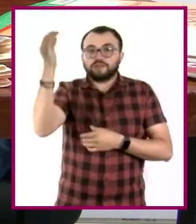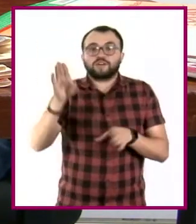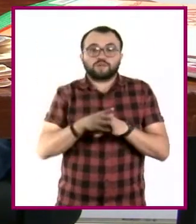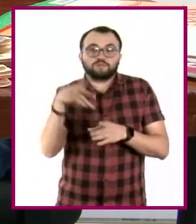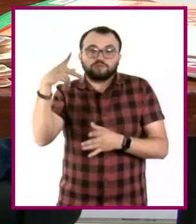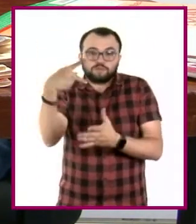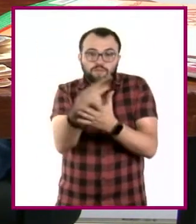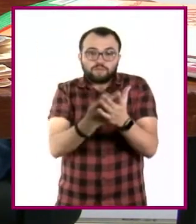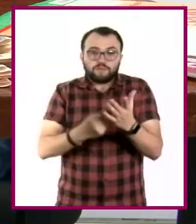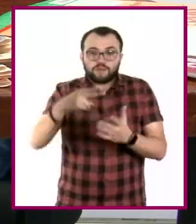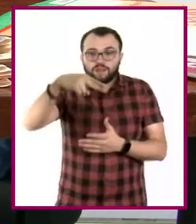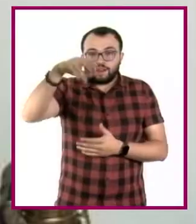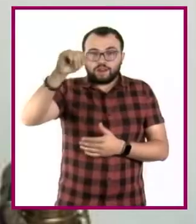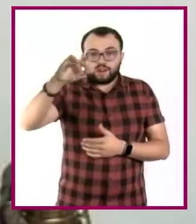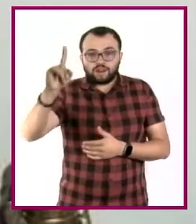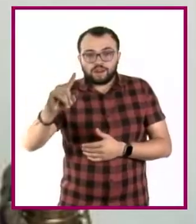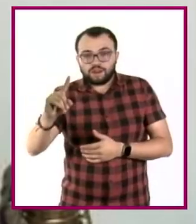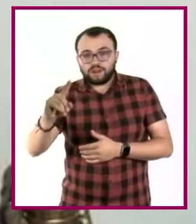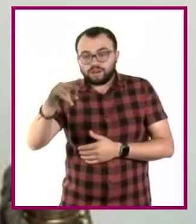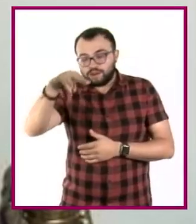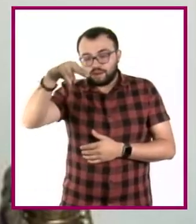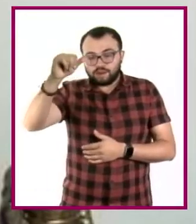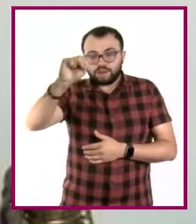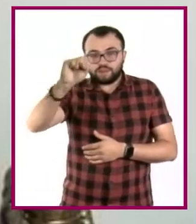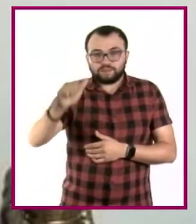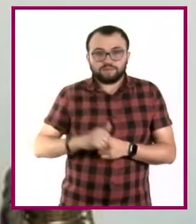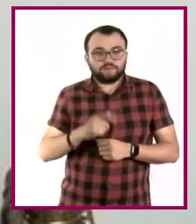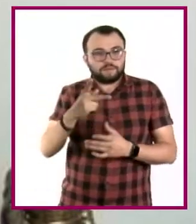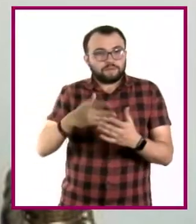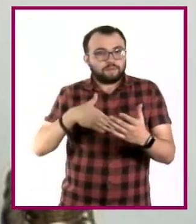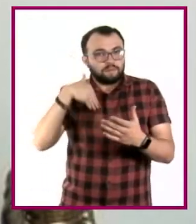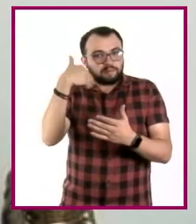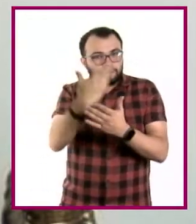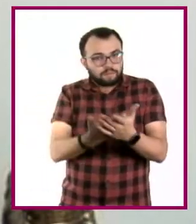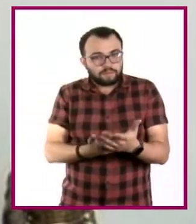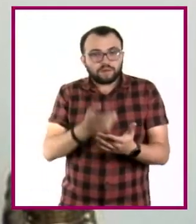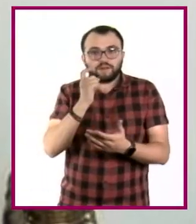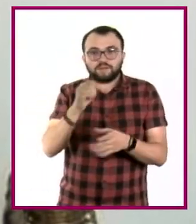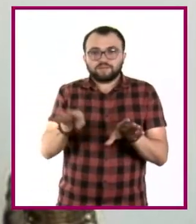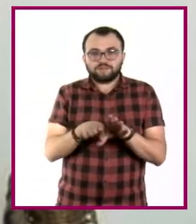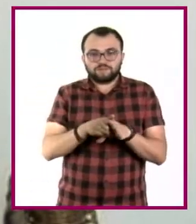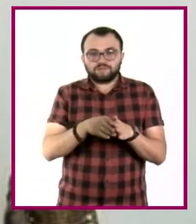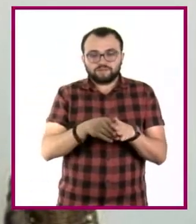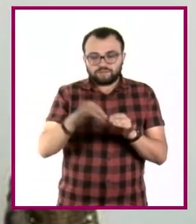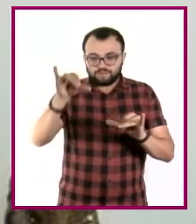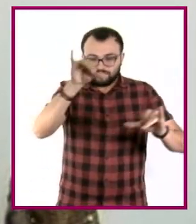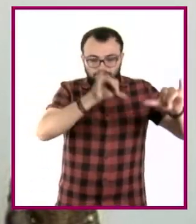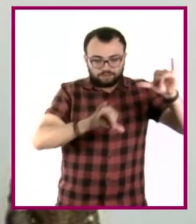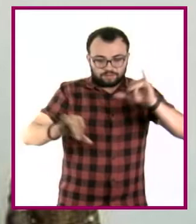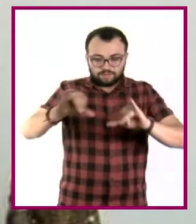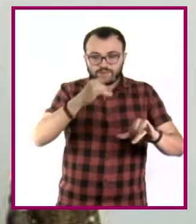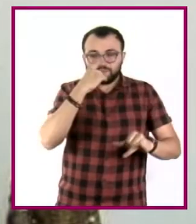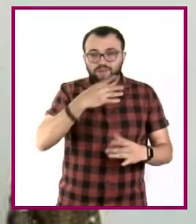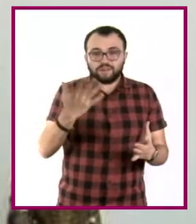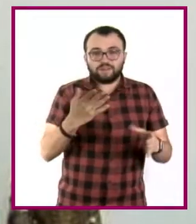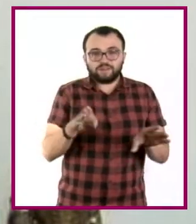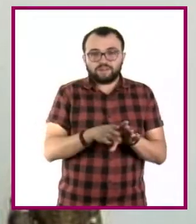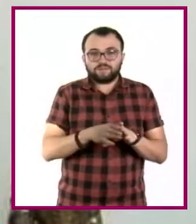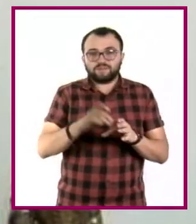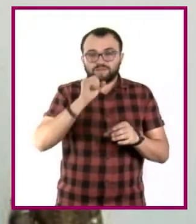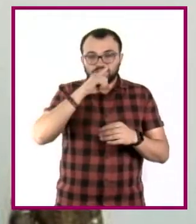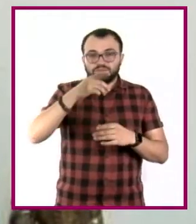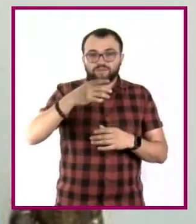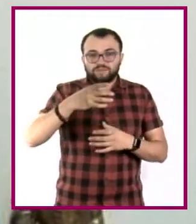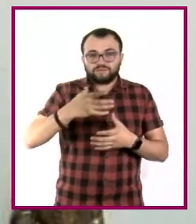NASA. ¿No es increíble? Uh-huh. Su propuesta fue mezclar un material cerámico para construir hábitats de astronautas que